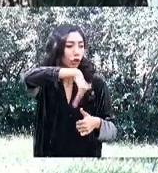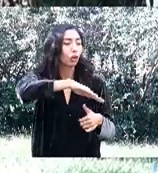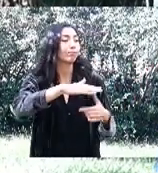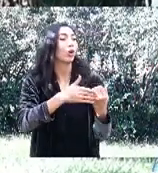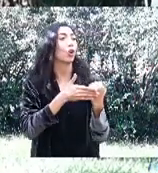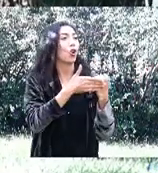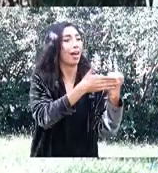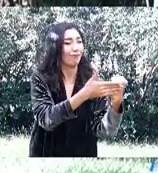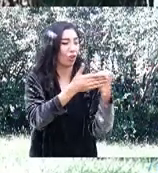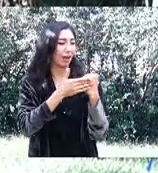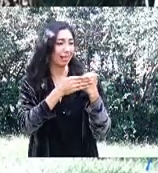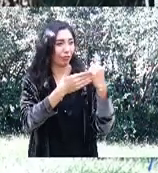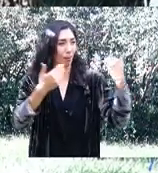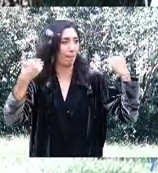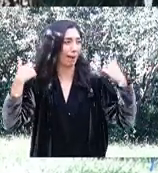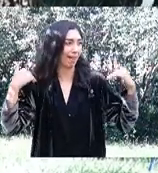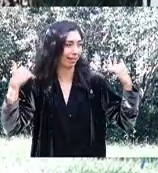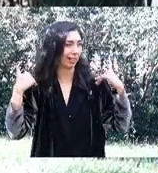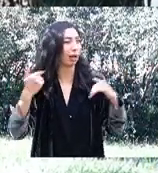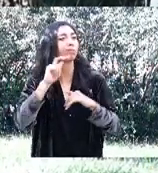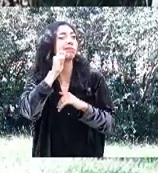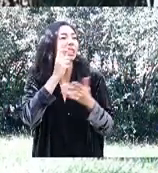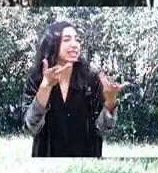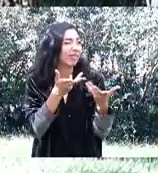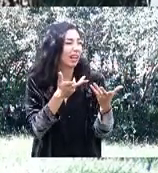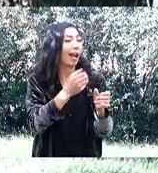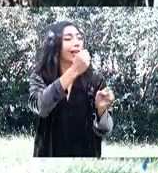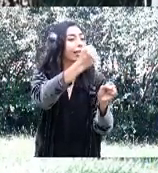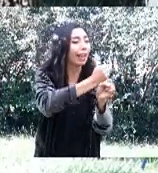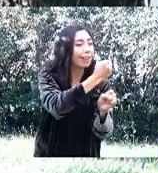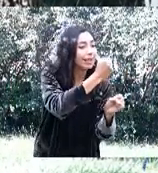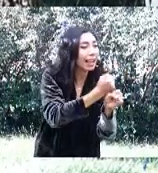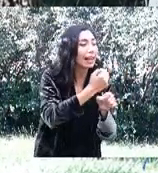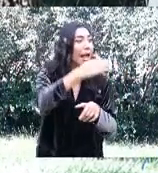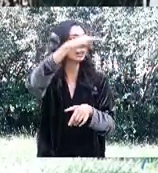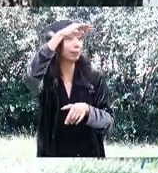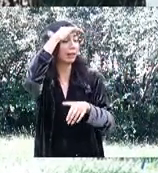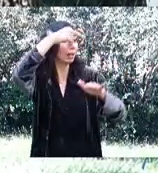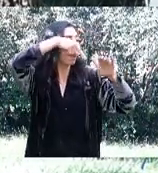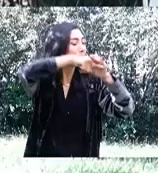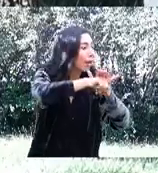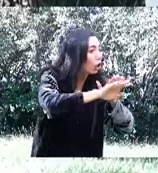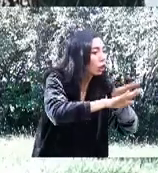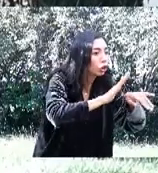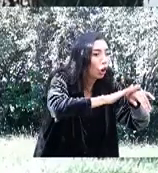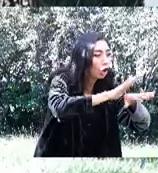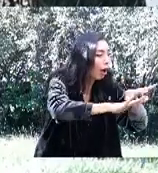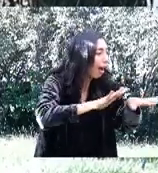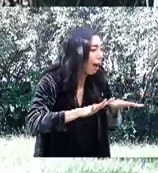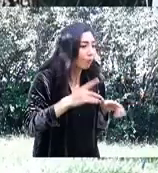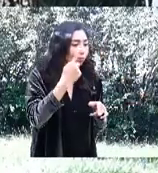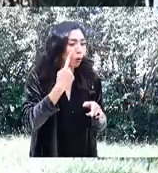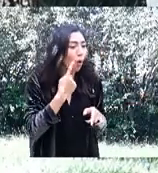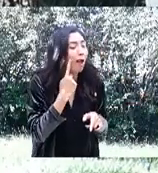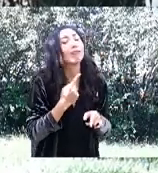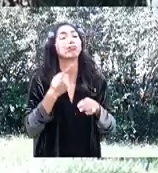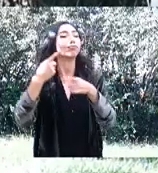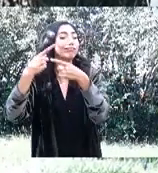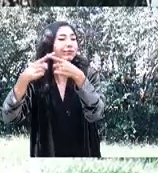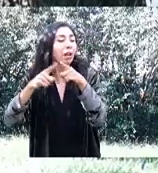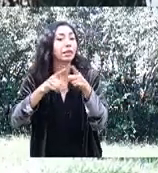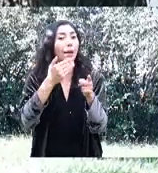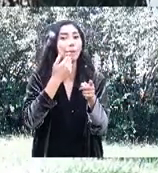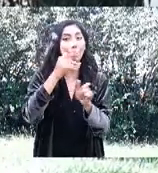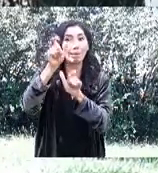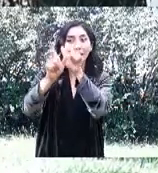colaborativas eso qué quiere decir talleres experiencias inmersivas estaciones de trabajo estaciones editoriales mediar con